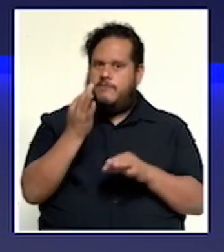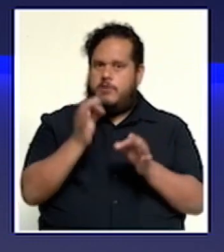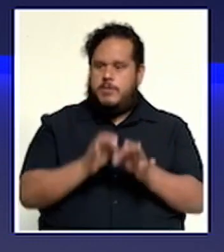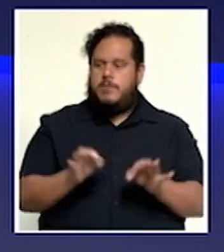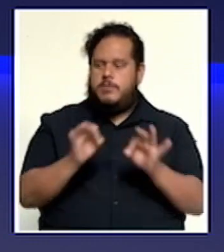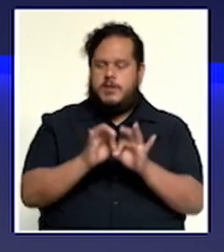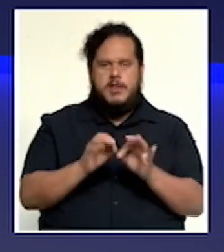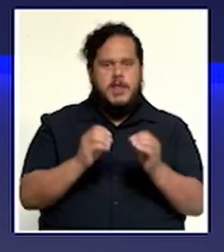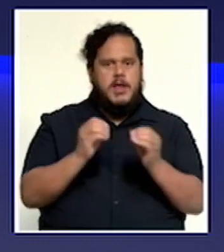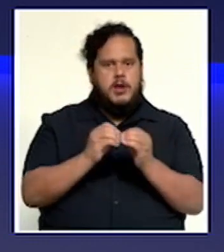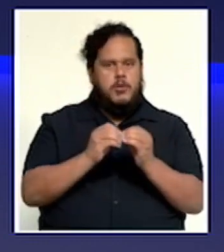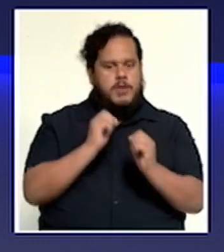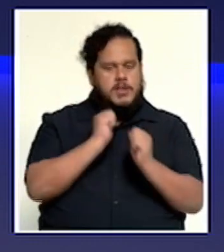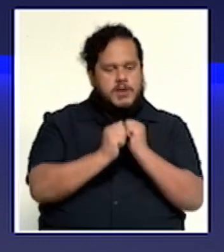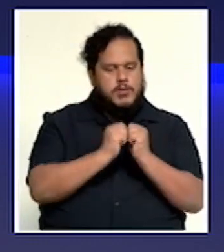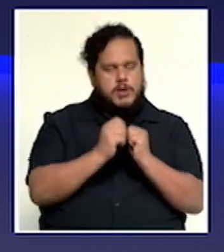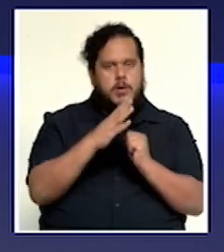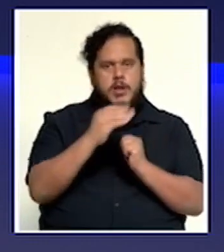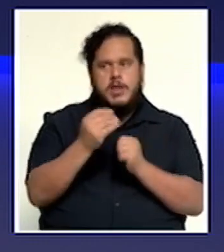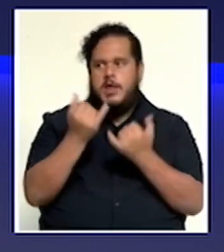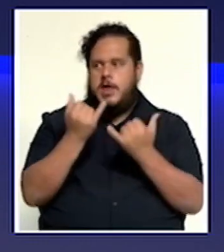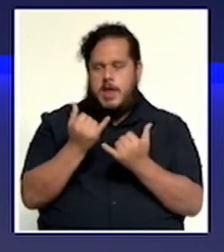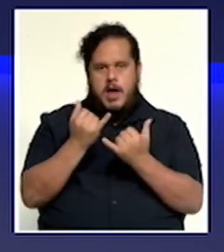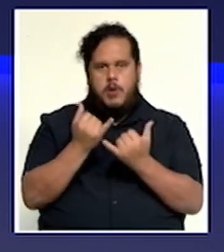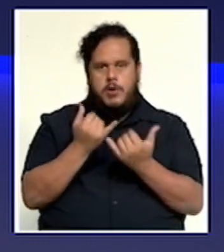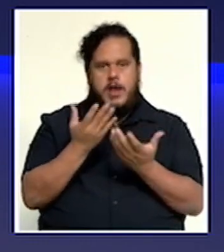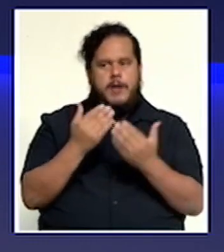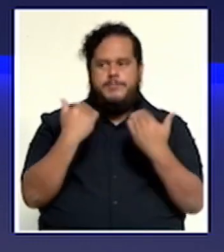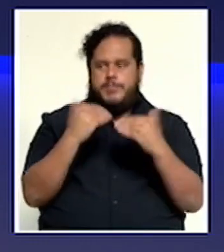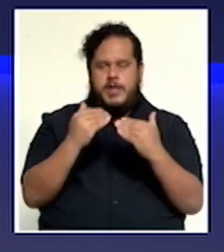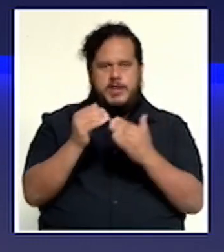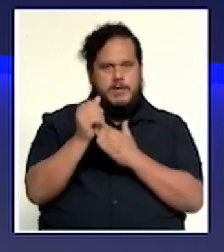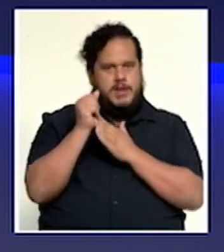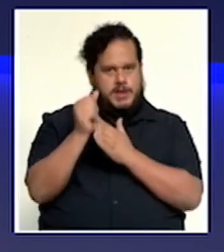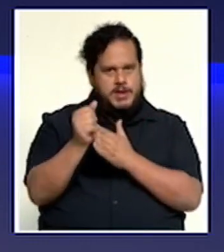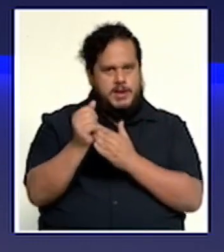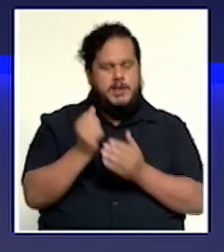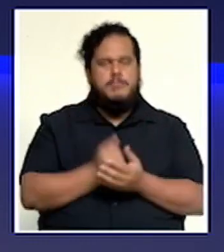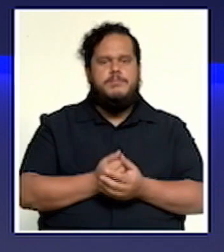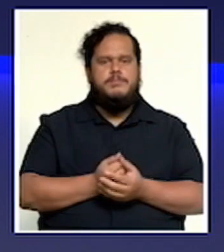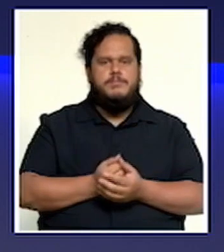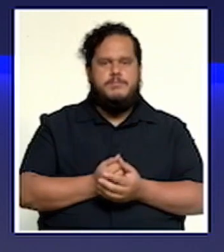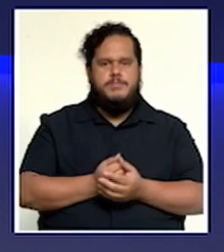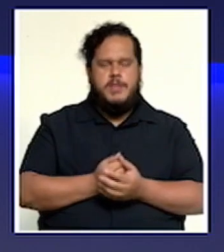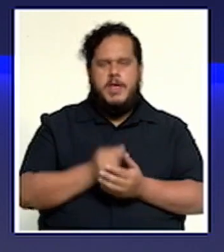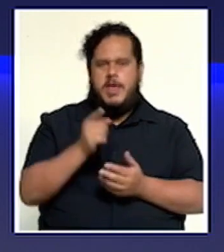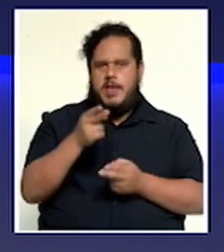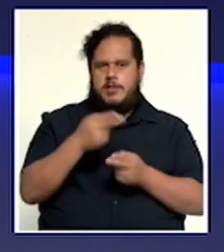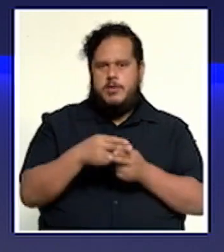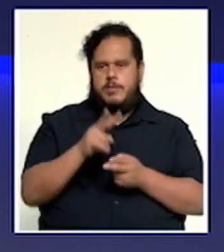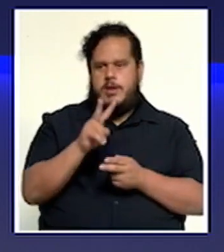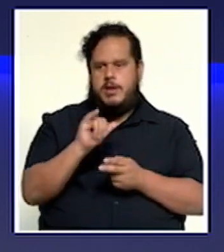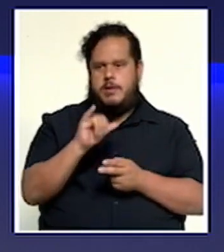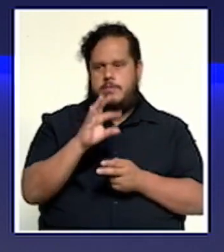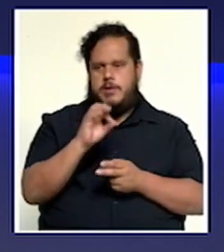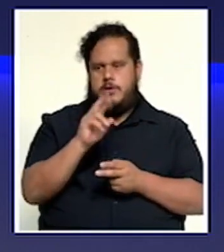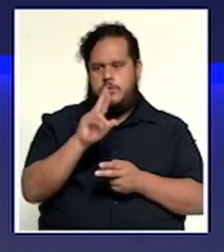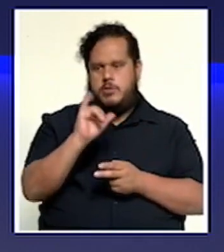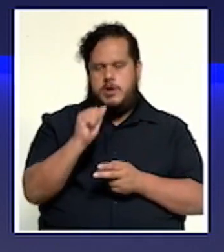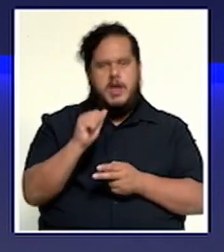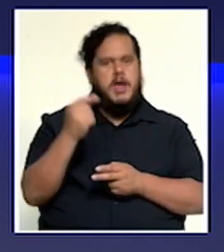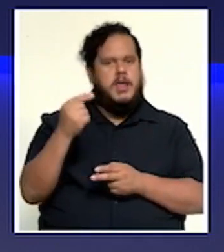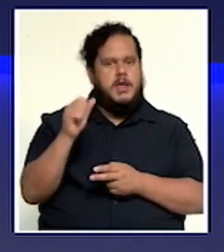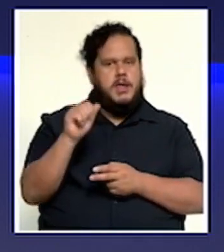lo puramente deportivo y ahora también a nivel dirigente. Se llama Victoria Gamboa Ross,